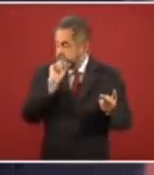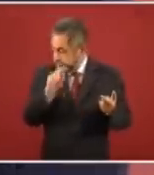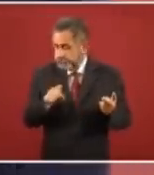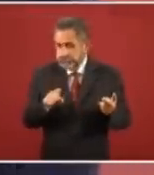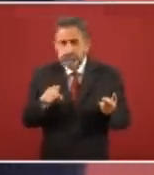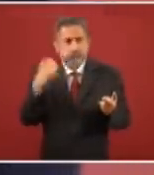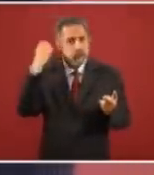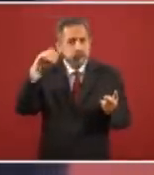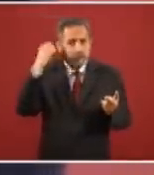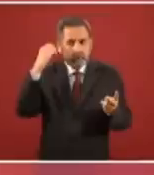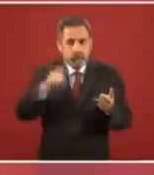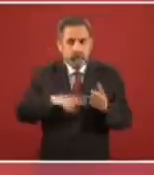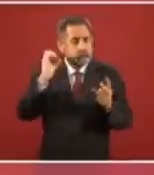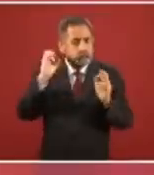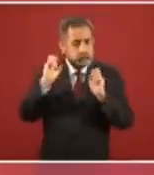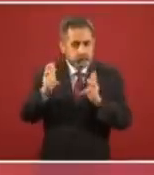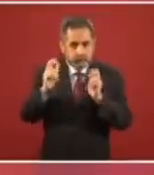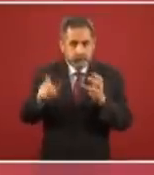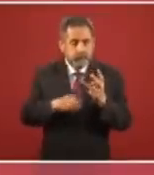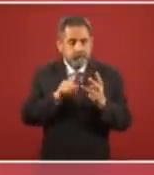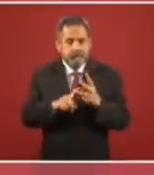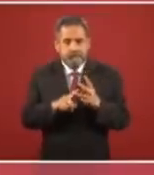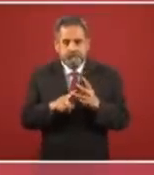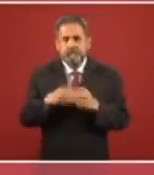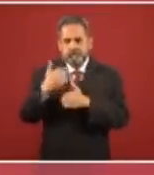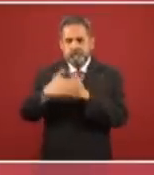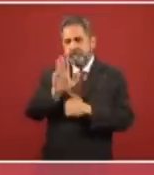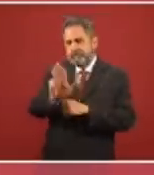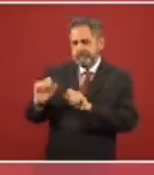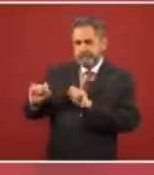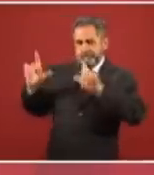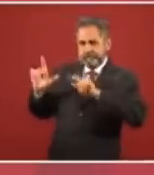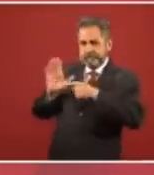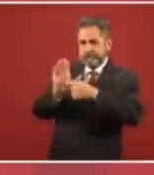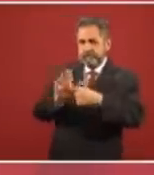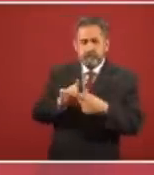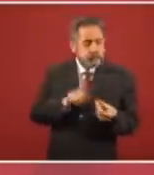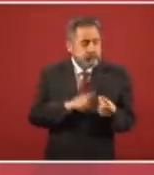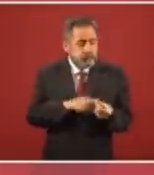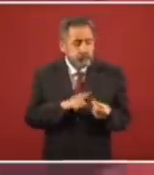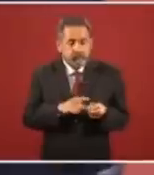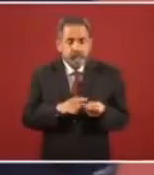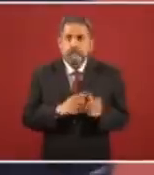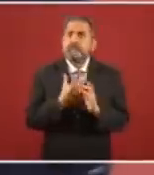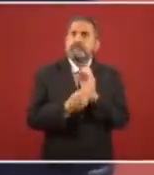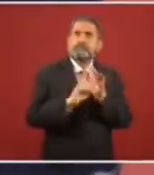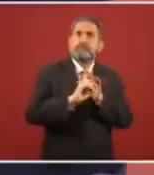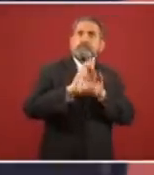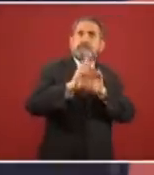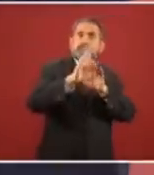También Oaxaca, Chiapas. Esto lo vamos a presentar el miércoles, de dónde son